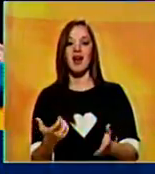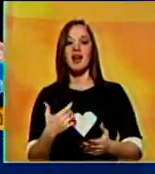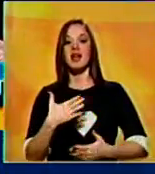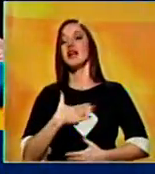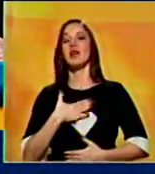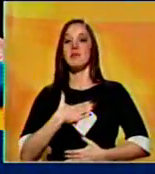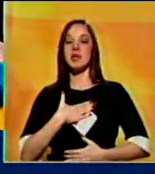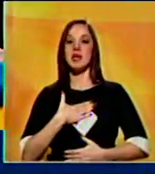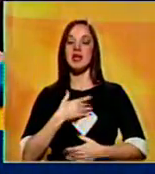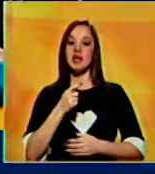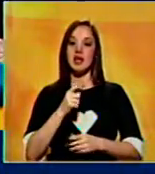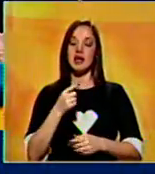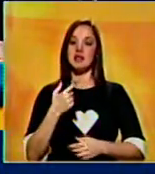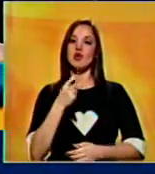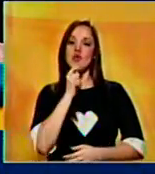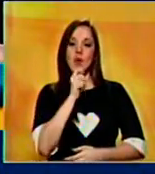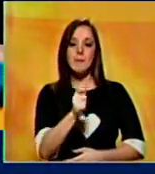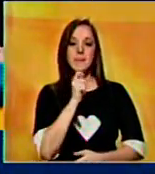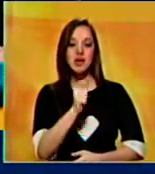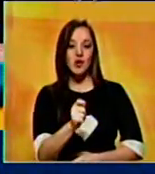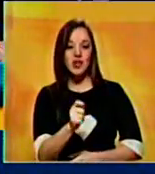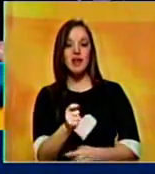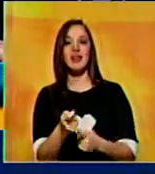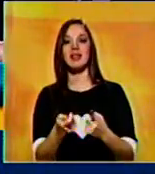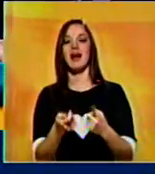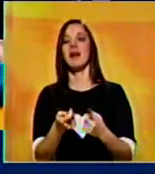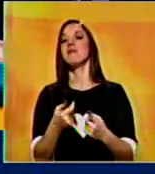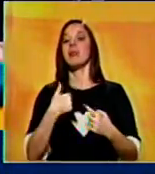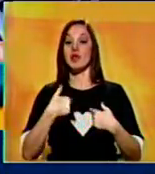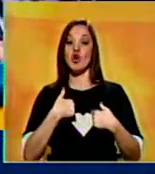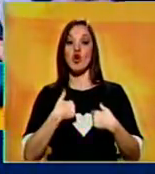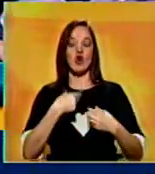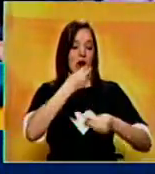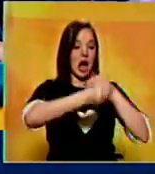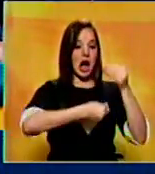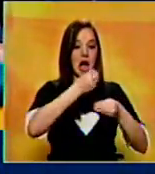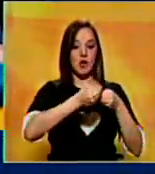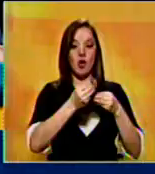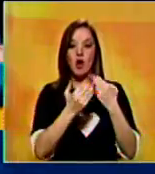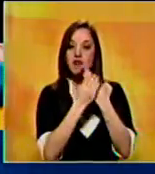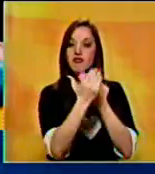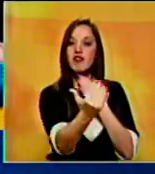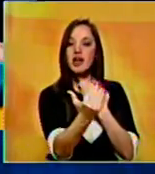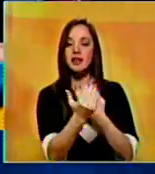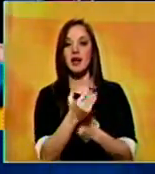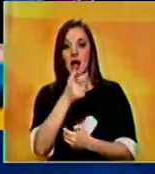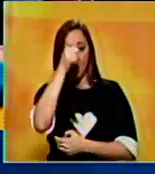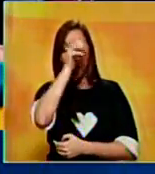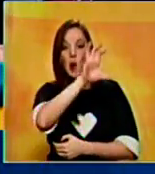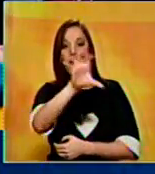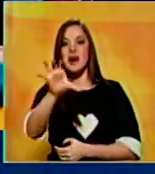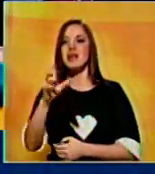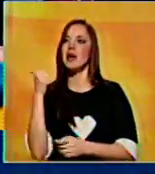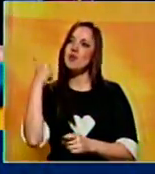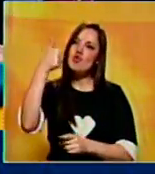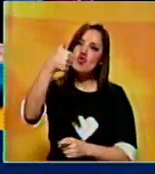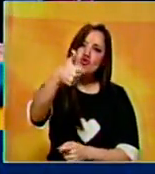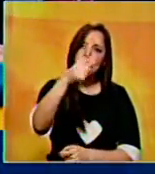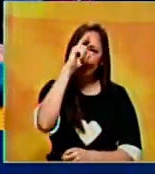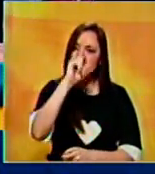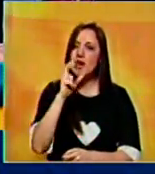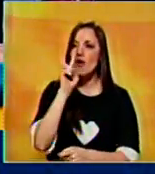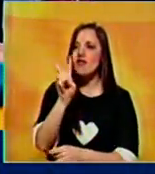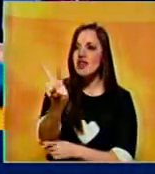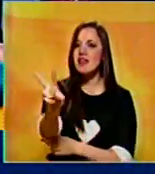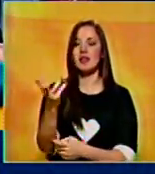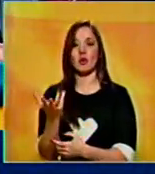de periodista, sino precisamente a eso, a lo que uno es y hace delante de un país que lo ha seguido durante tantos años y que hoy